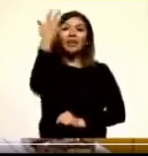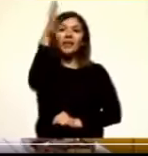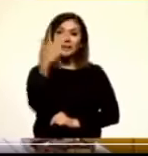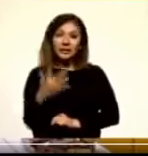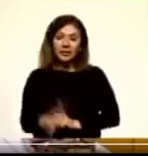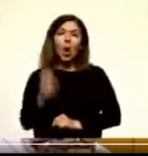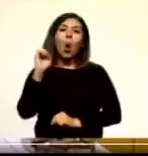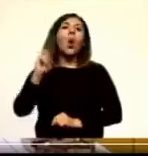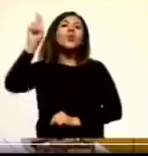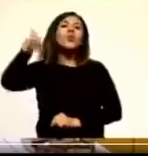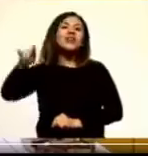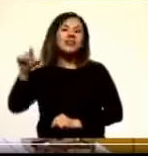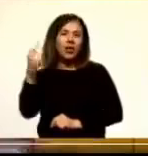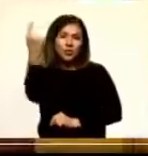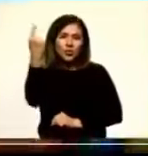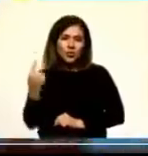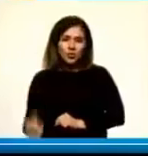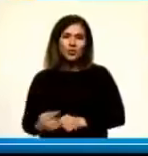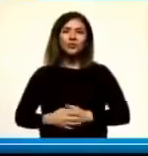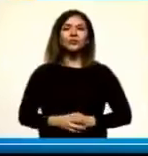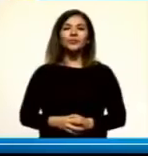las unidades que los integran.